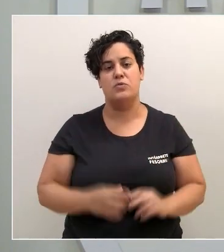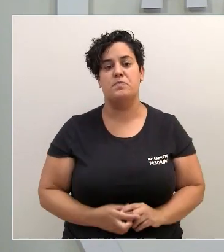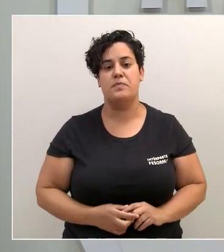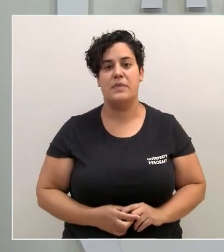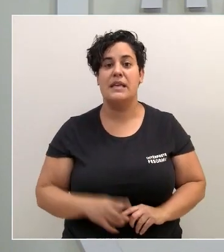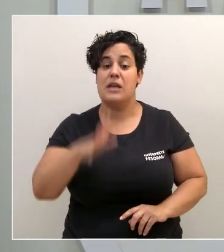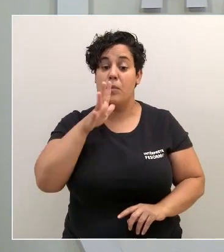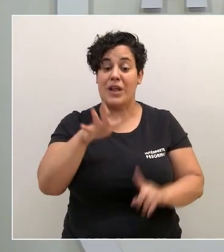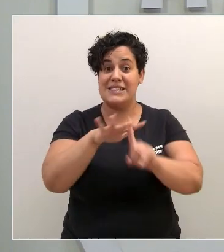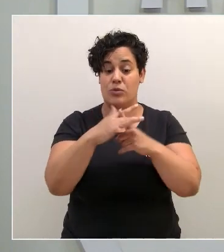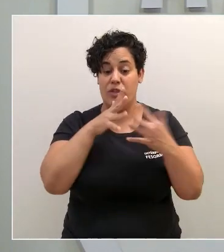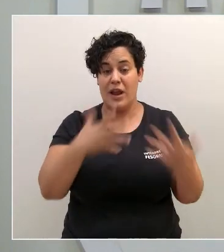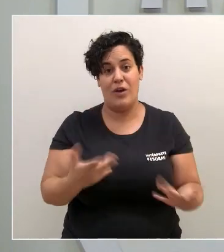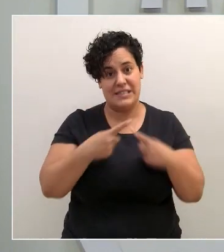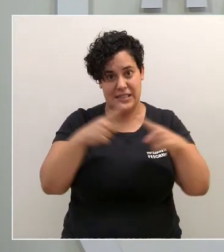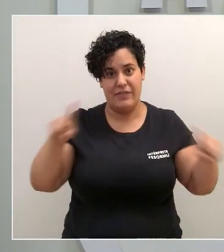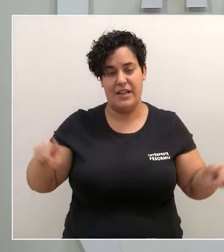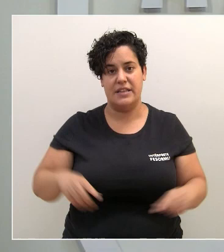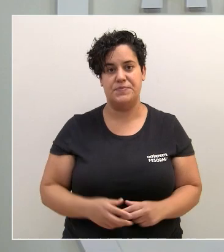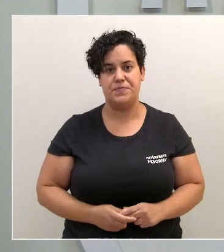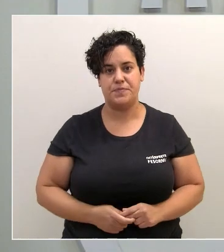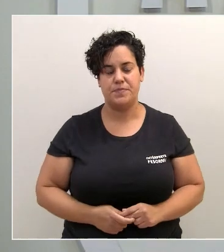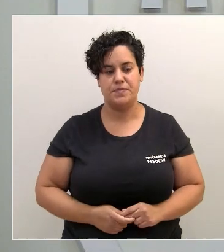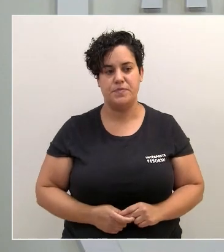nos encontramos, con diferencia a las olas anteriores.